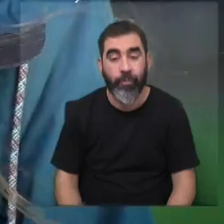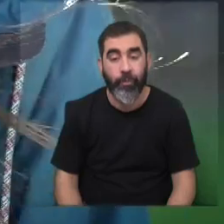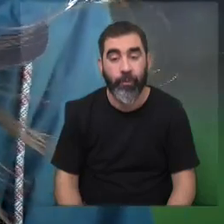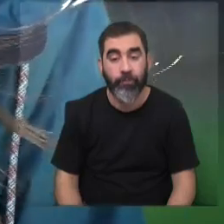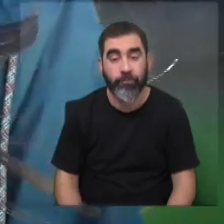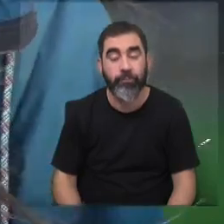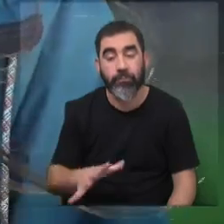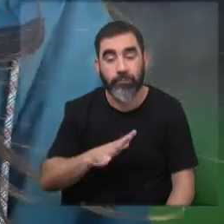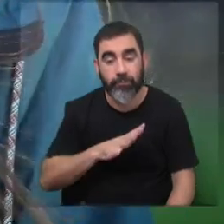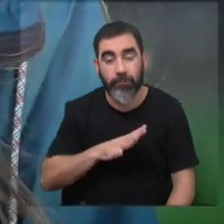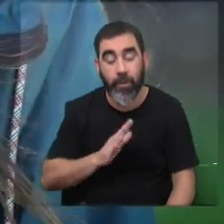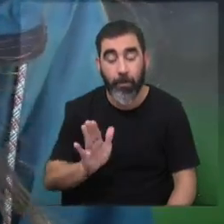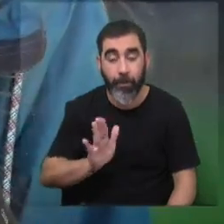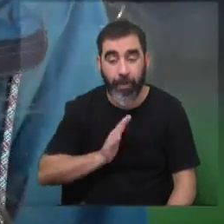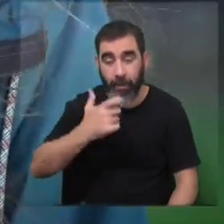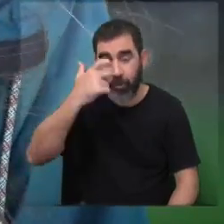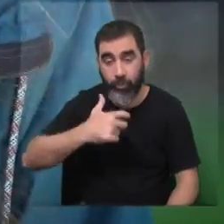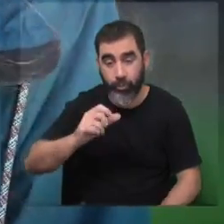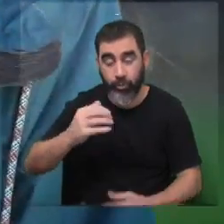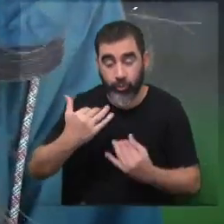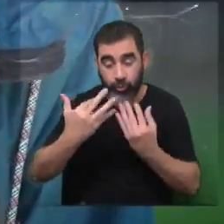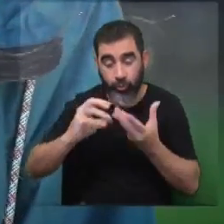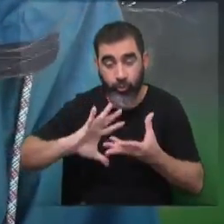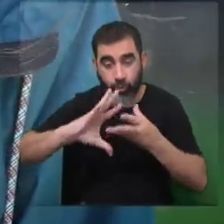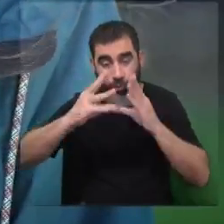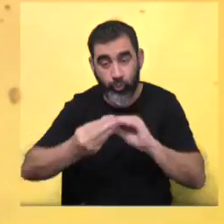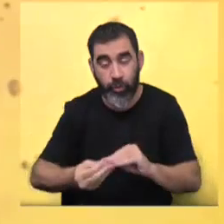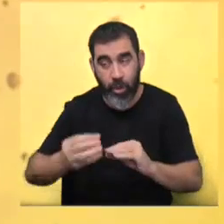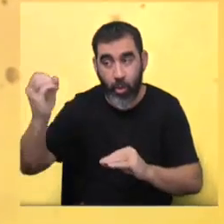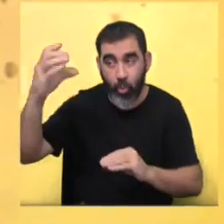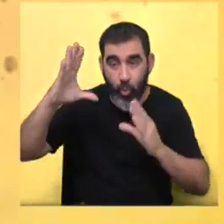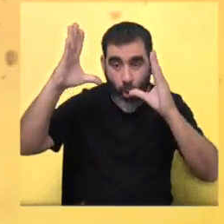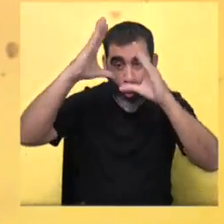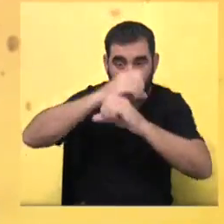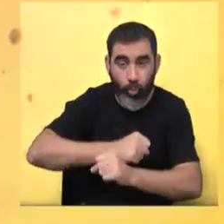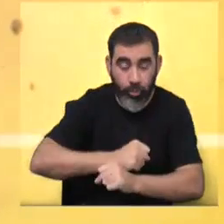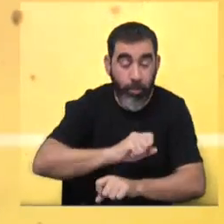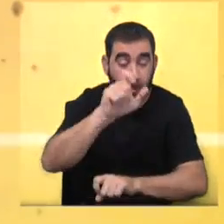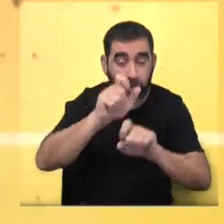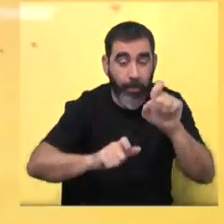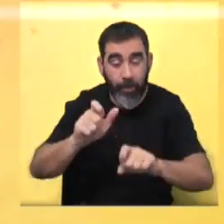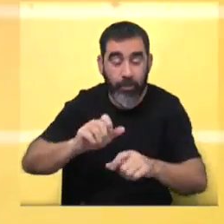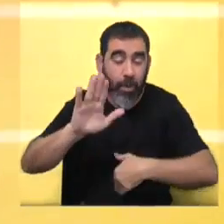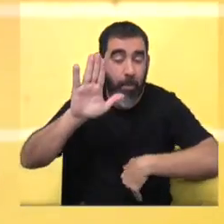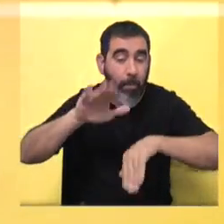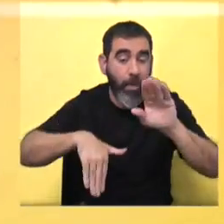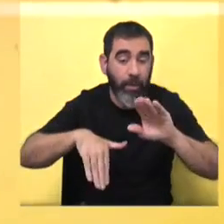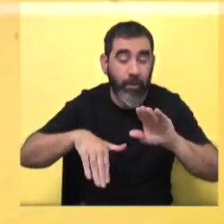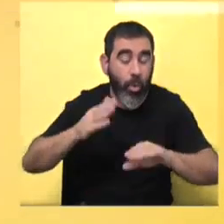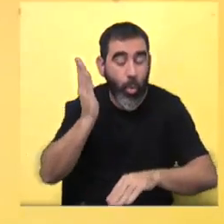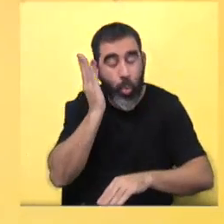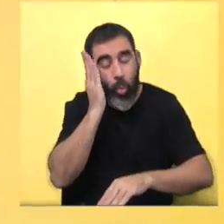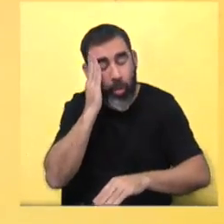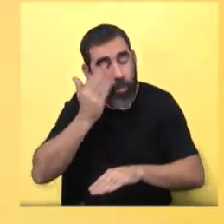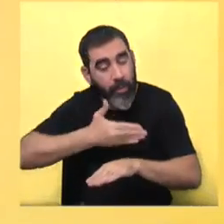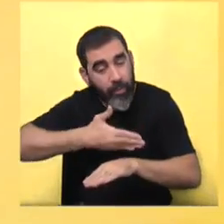Existe variación individual en cómo nos ajustamos al ciclo de luz y oscuridad. Hay personas que tenemos tendencia a dormir más